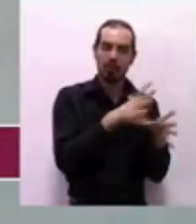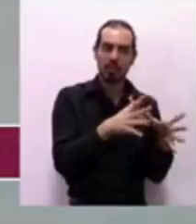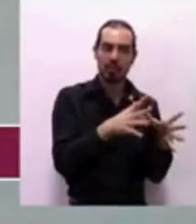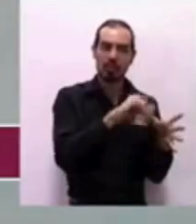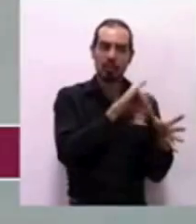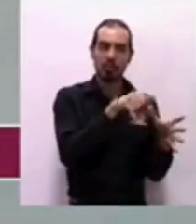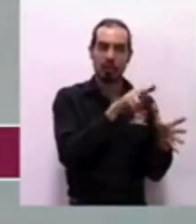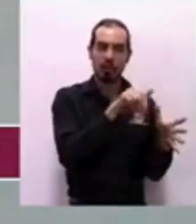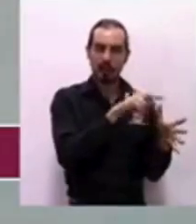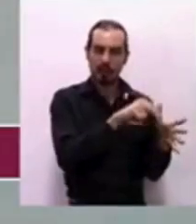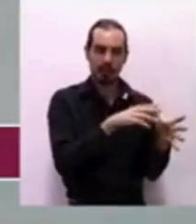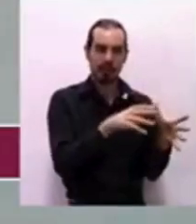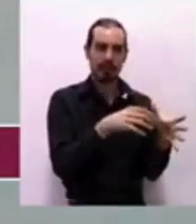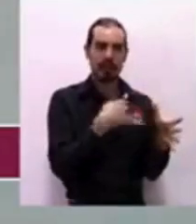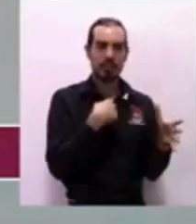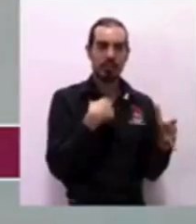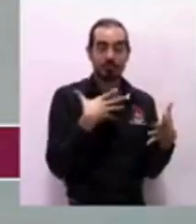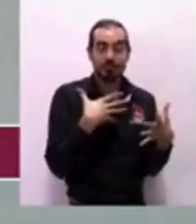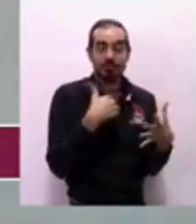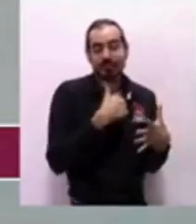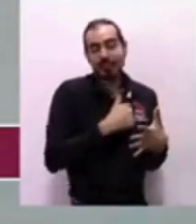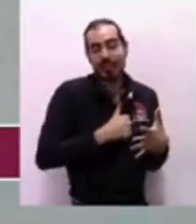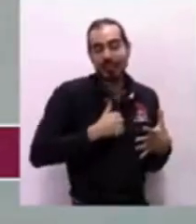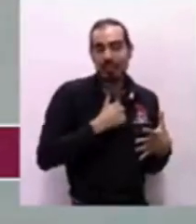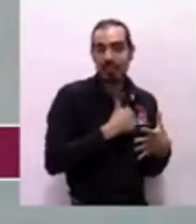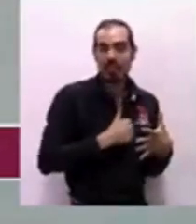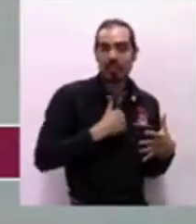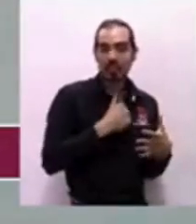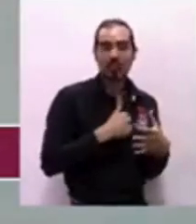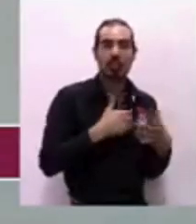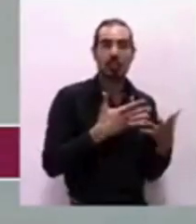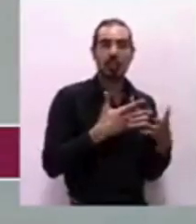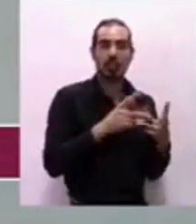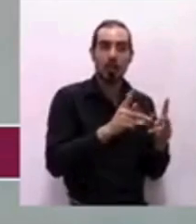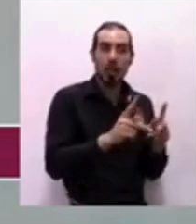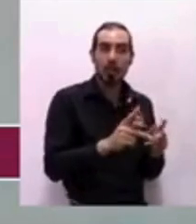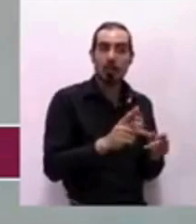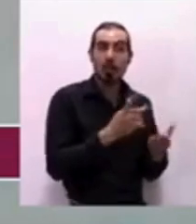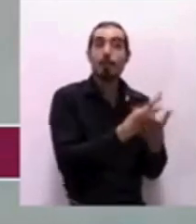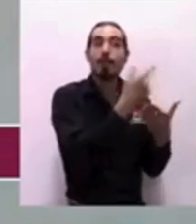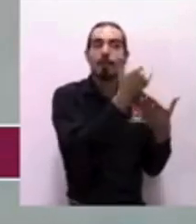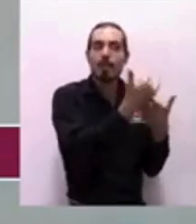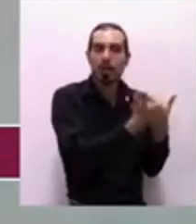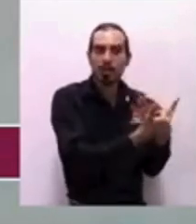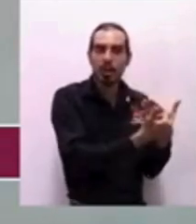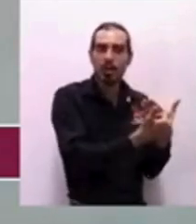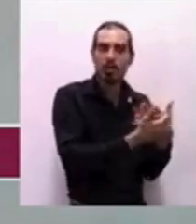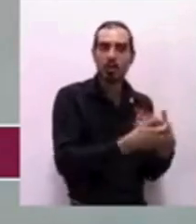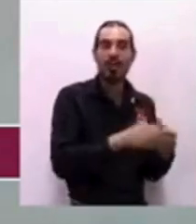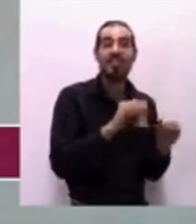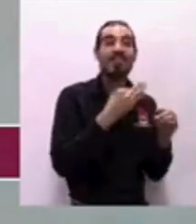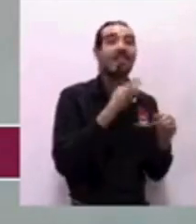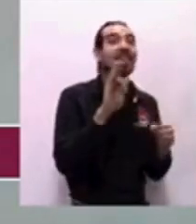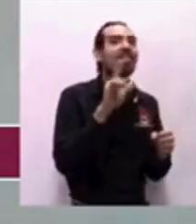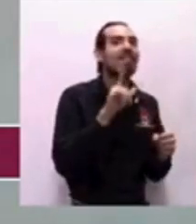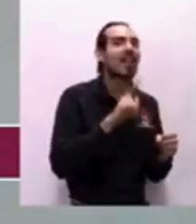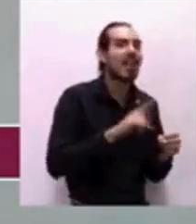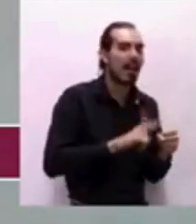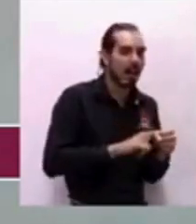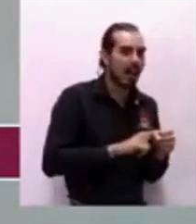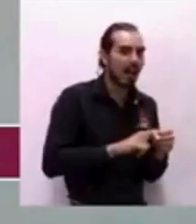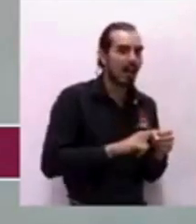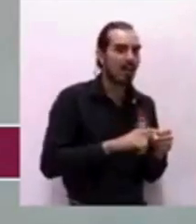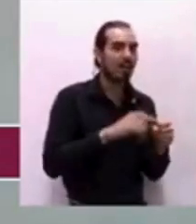eh Yo lamento las declaraciones la verdad es que es un proyecto del Gobierno Federal del presidente López Obrador en coordinación